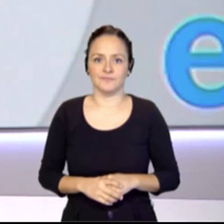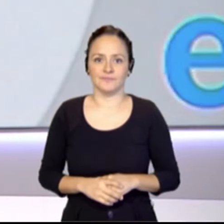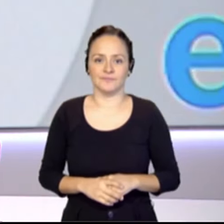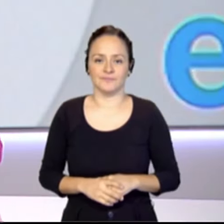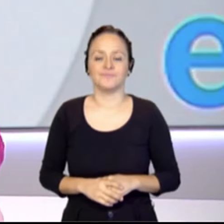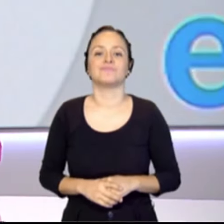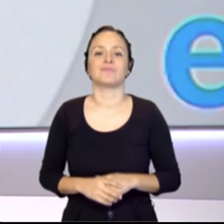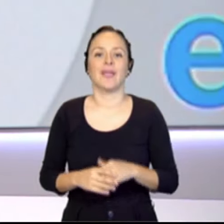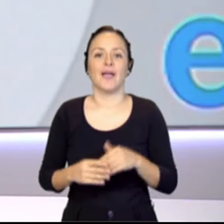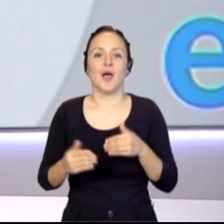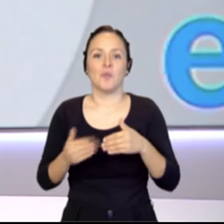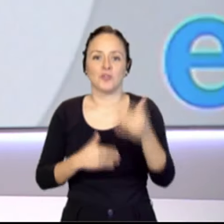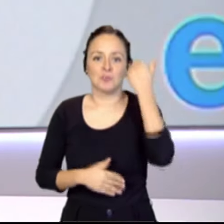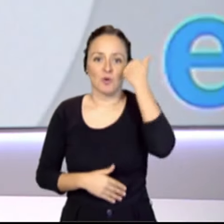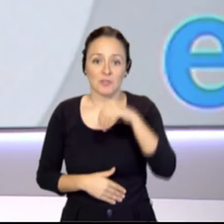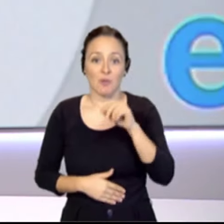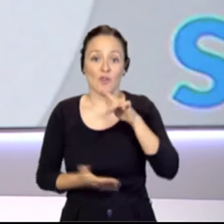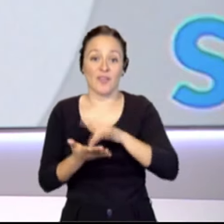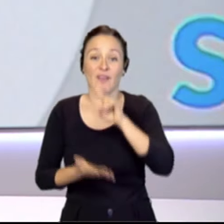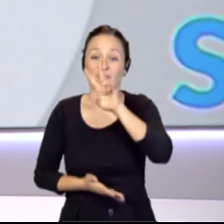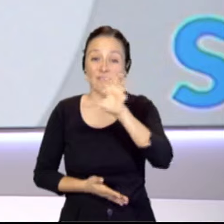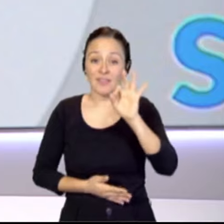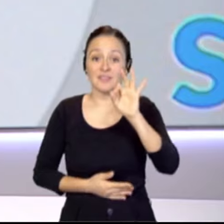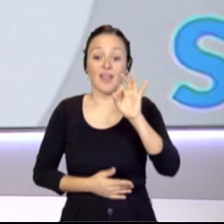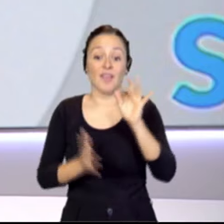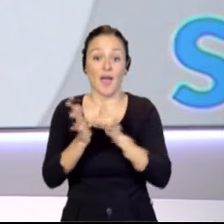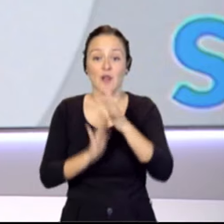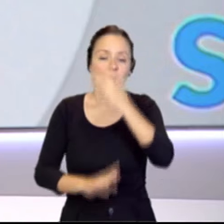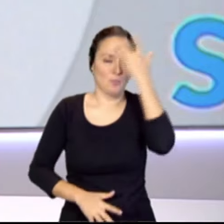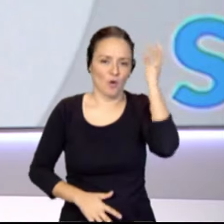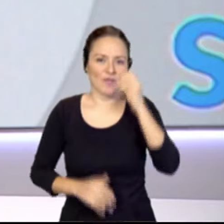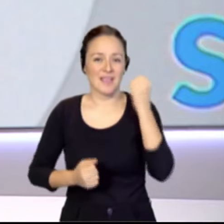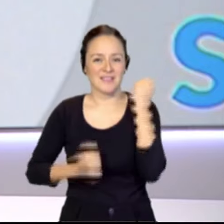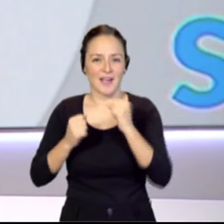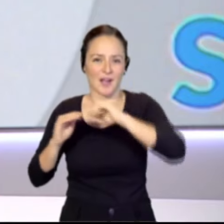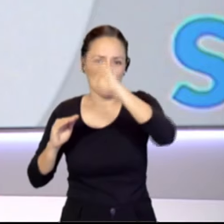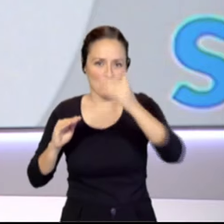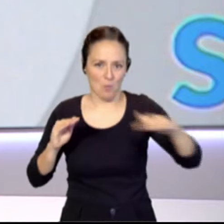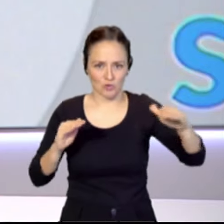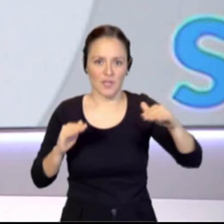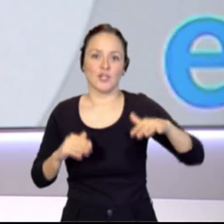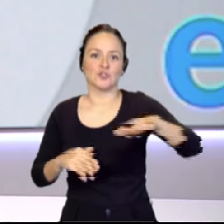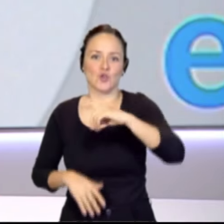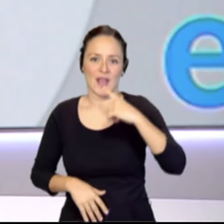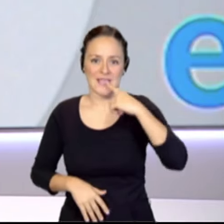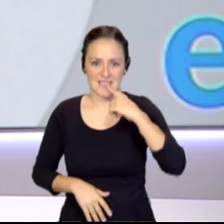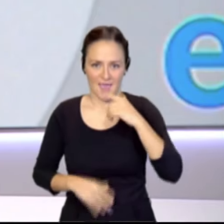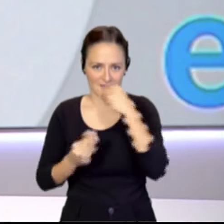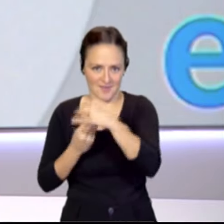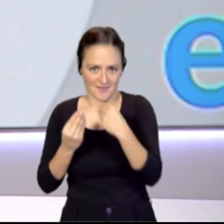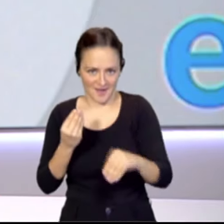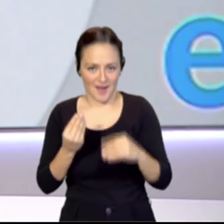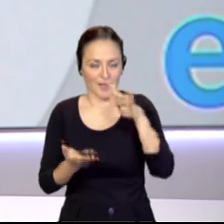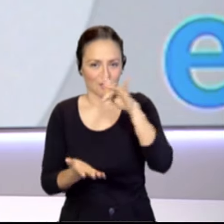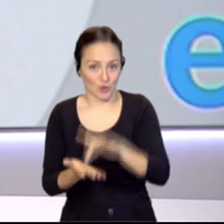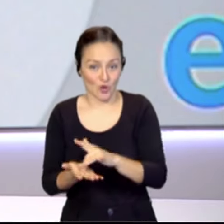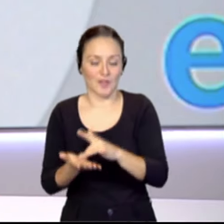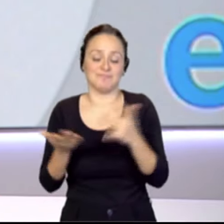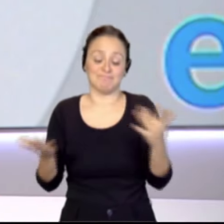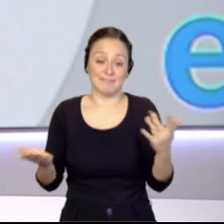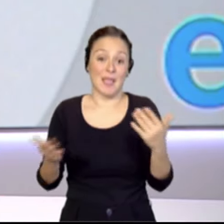y este sábado 20 de abril se celebra por fin la carrera de montaña entre cortijos en Santa María de guía en gran canaria estaba